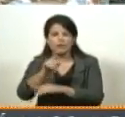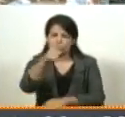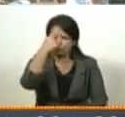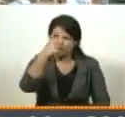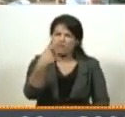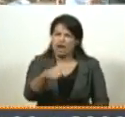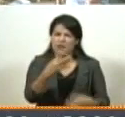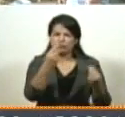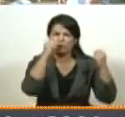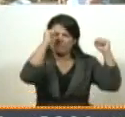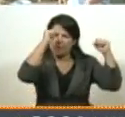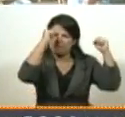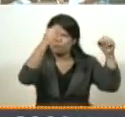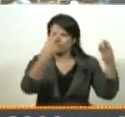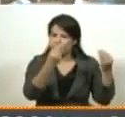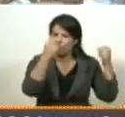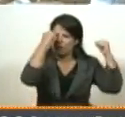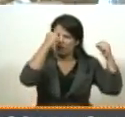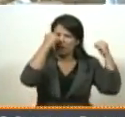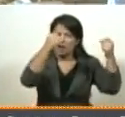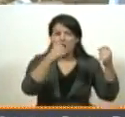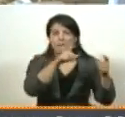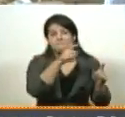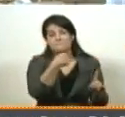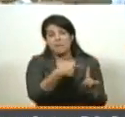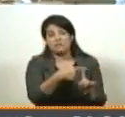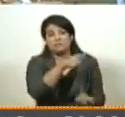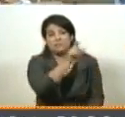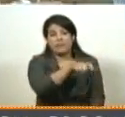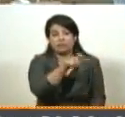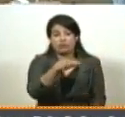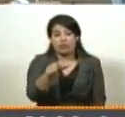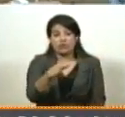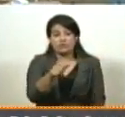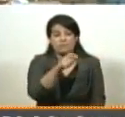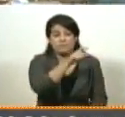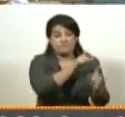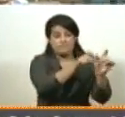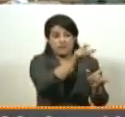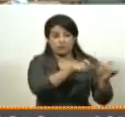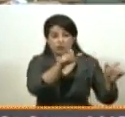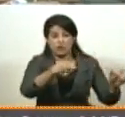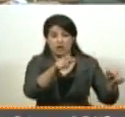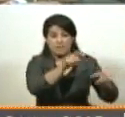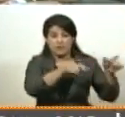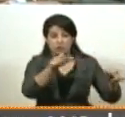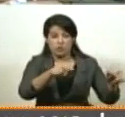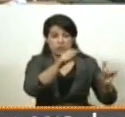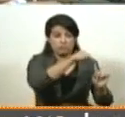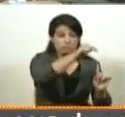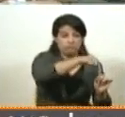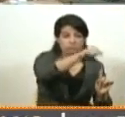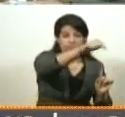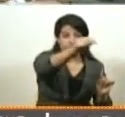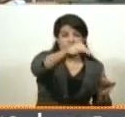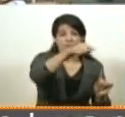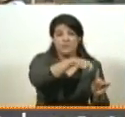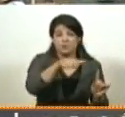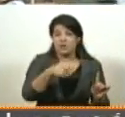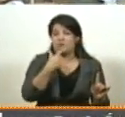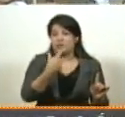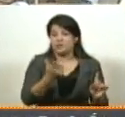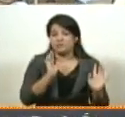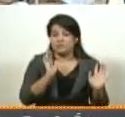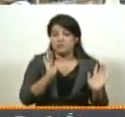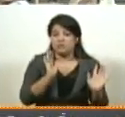muchas manifestaciones de diferentes puntos, diferentes regiones, donde las personas han